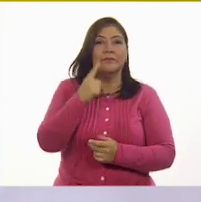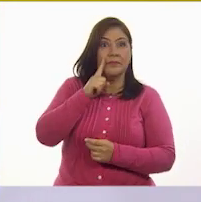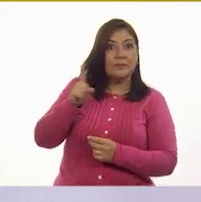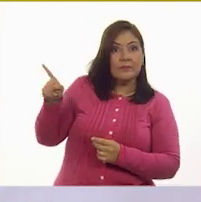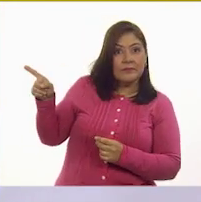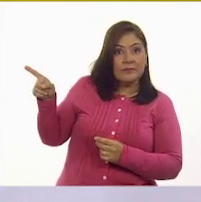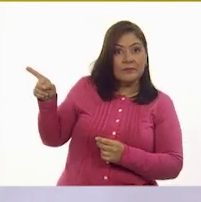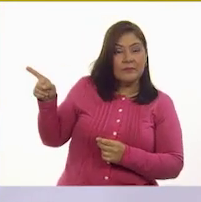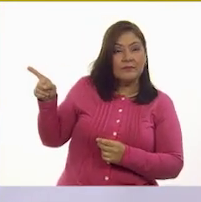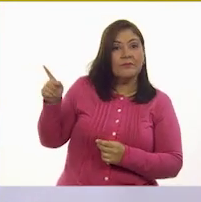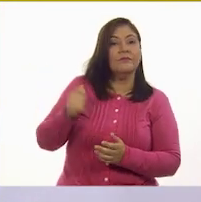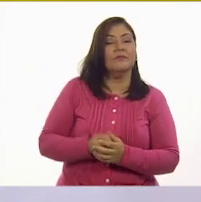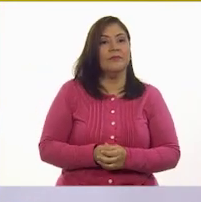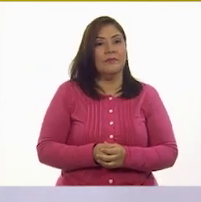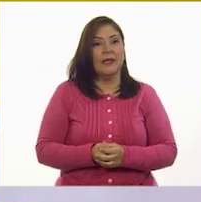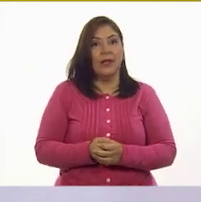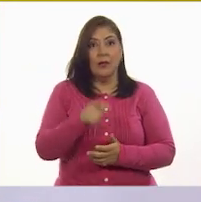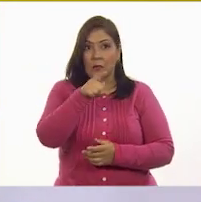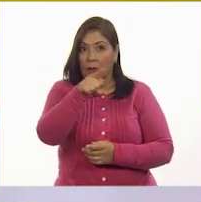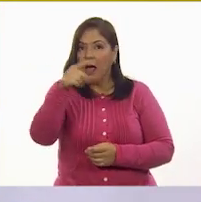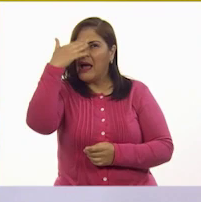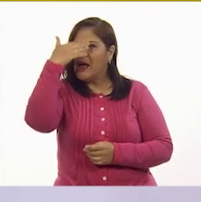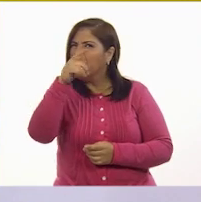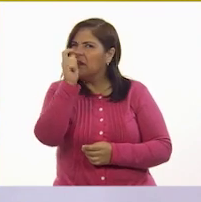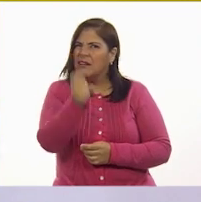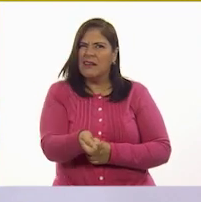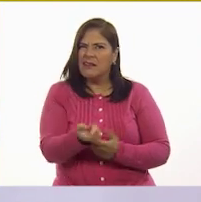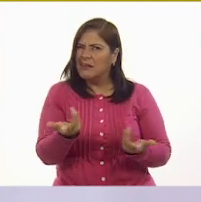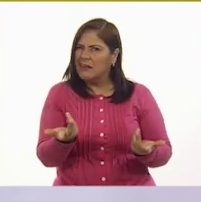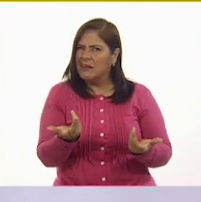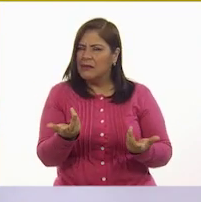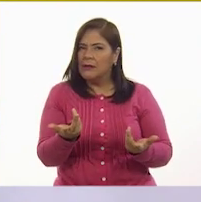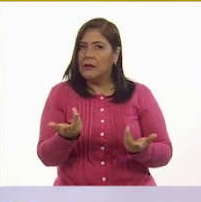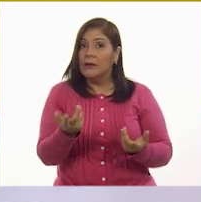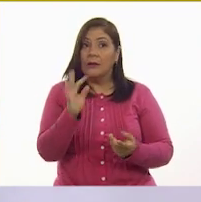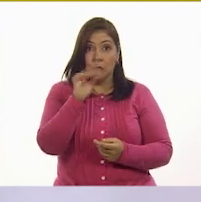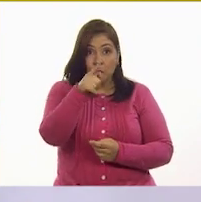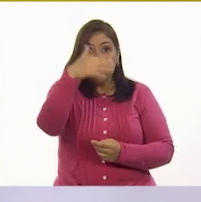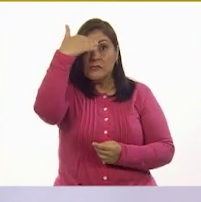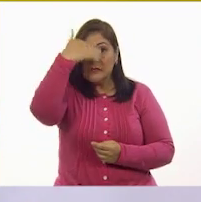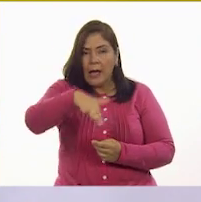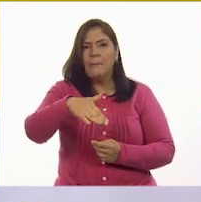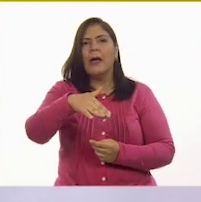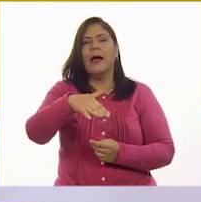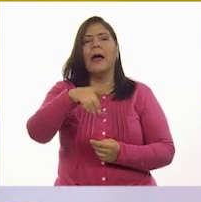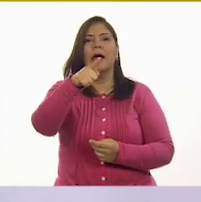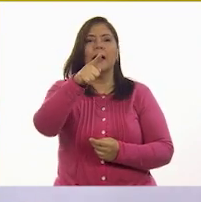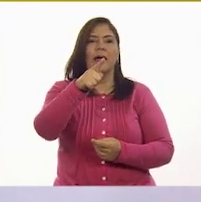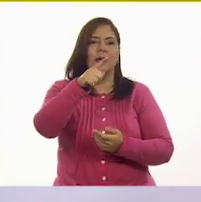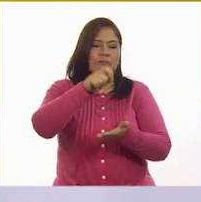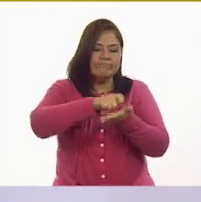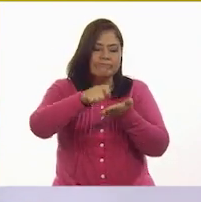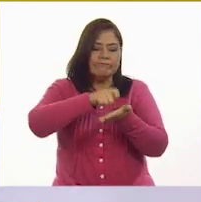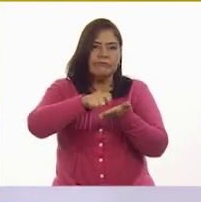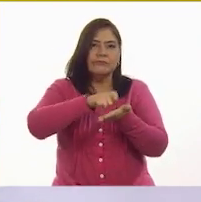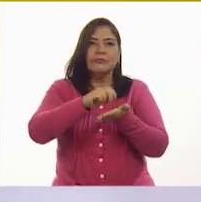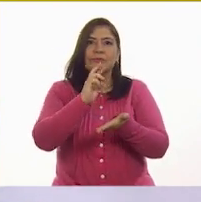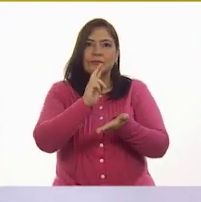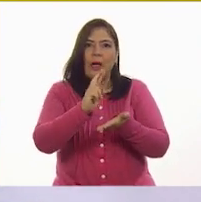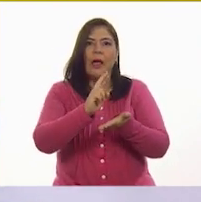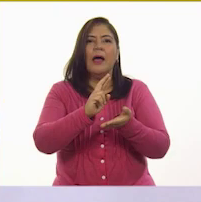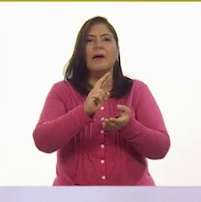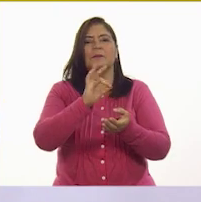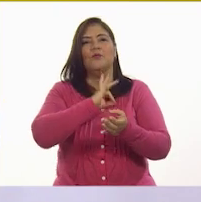otro. ¿Saben ustedes qué significan? Si lo sabes, escribe tus respuestas y mándalas para